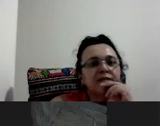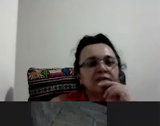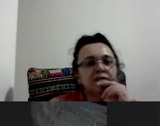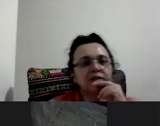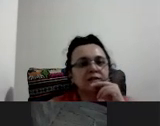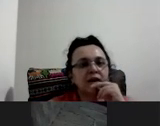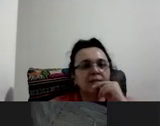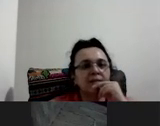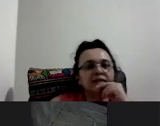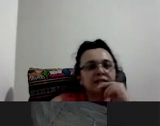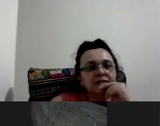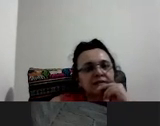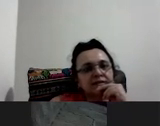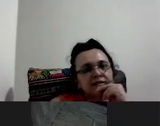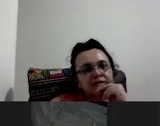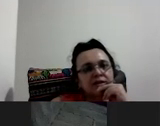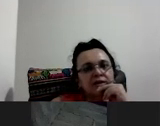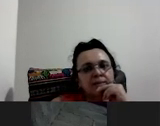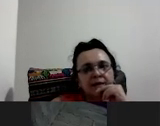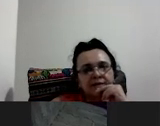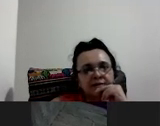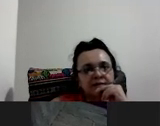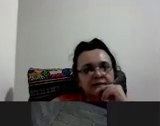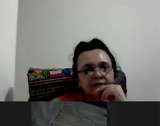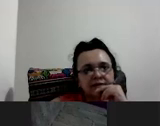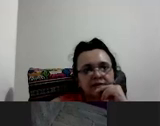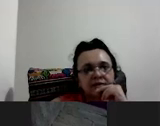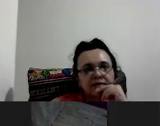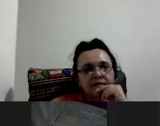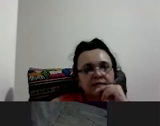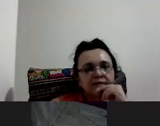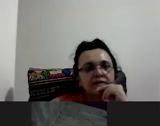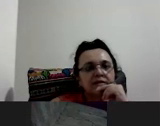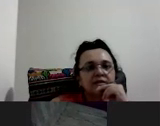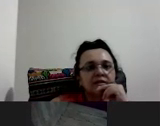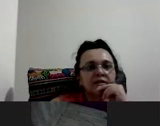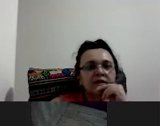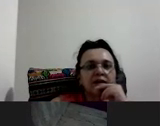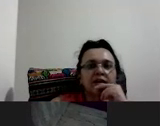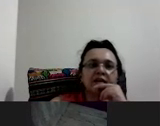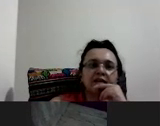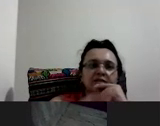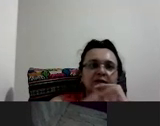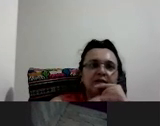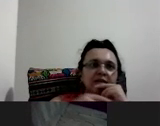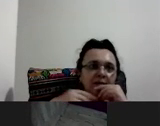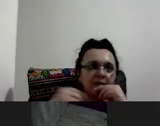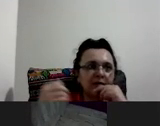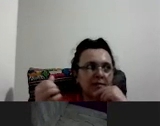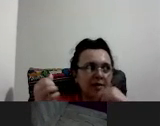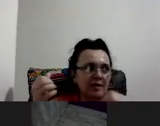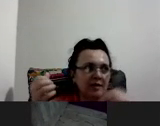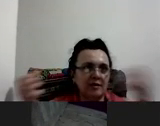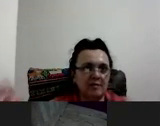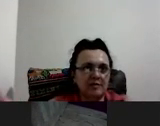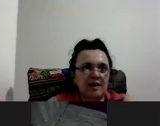Después habla sobre sore muscles. Sore muscles. Sore muscles. Sore muscles. Eso es, digamos,